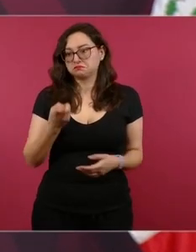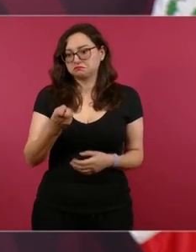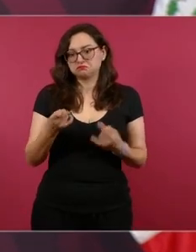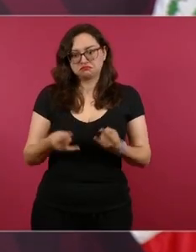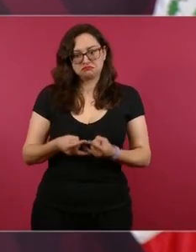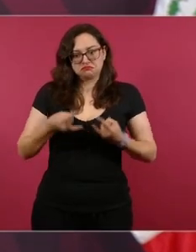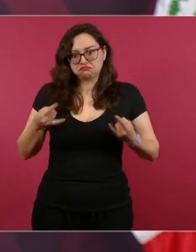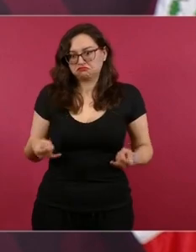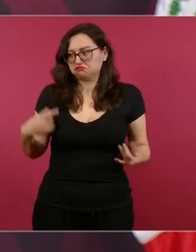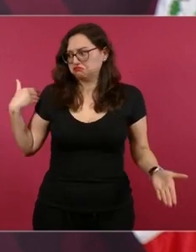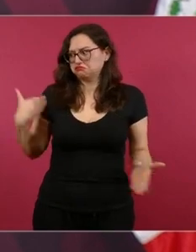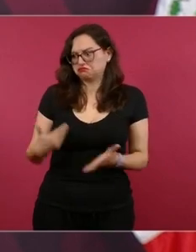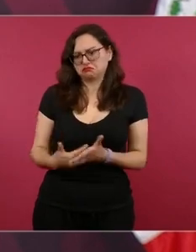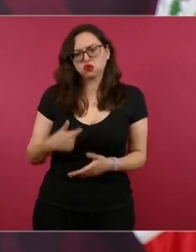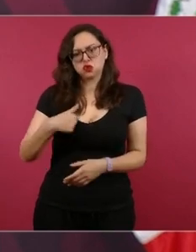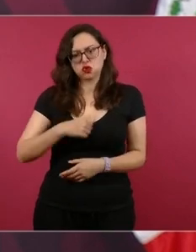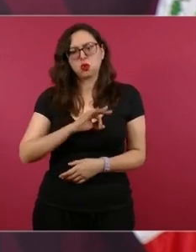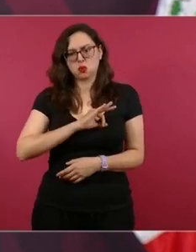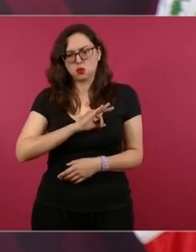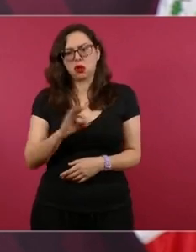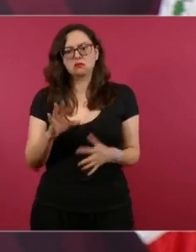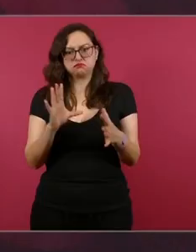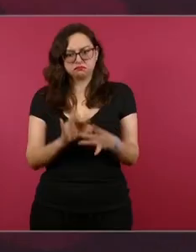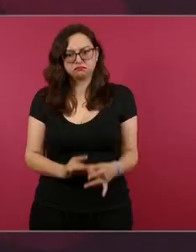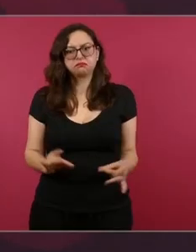el auspicio del presidente Calles,